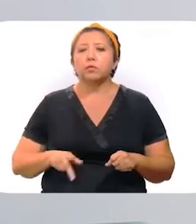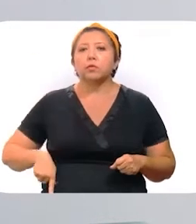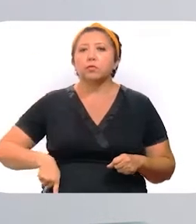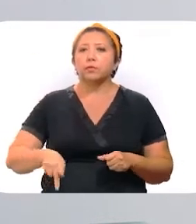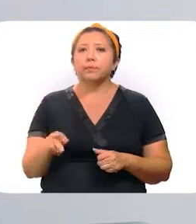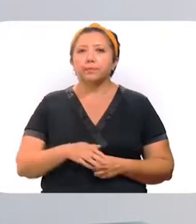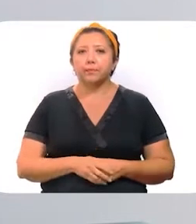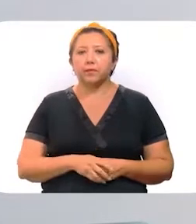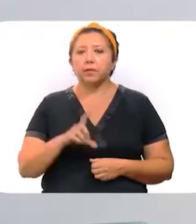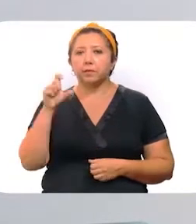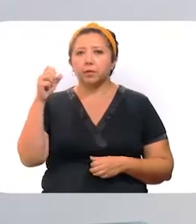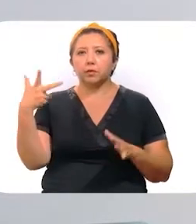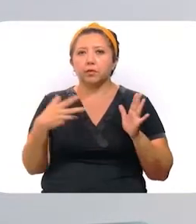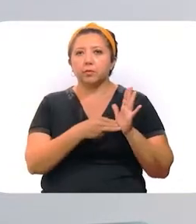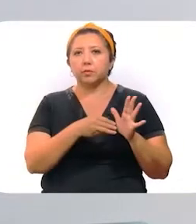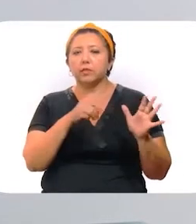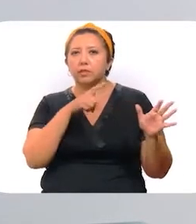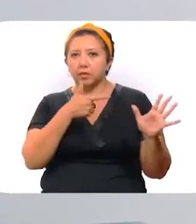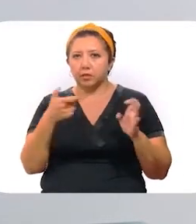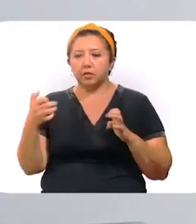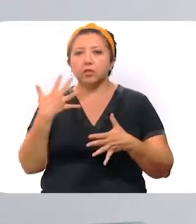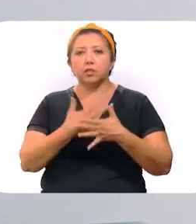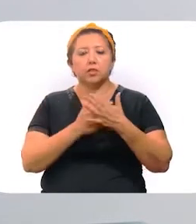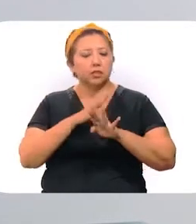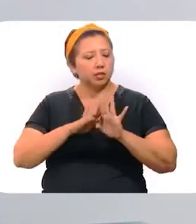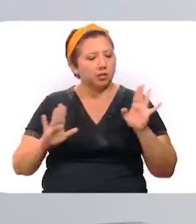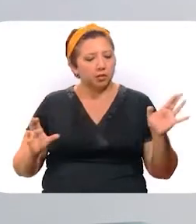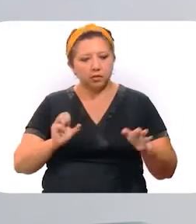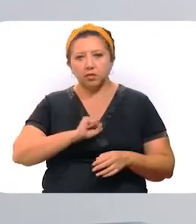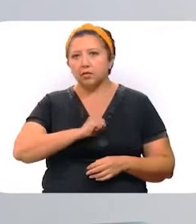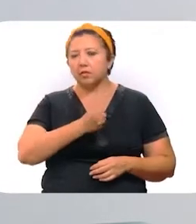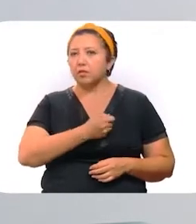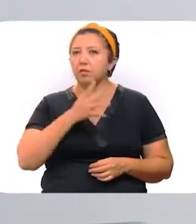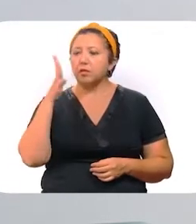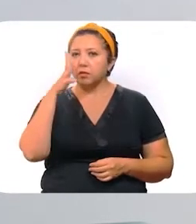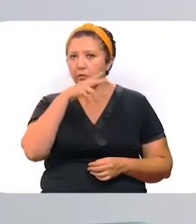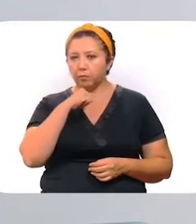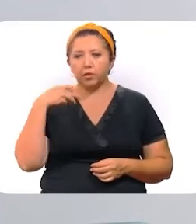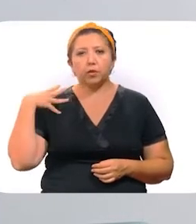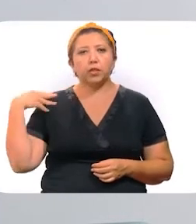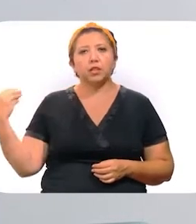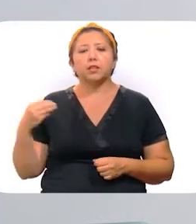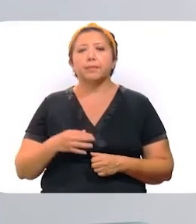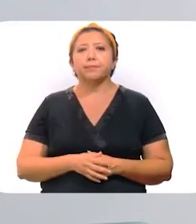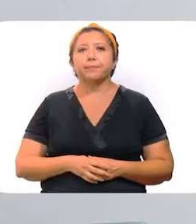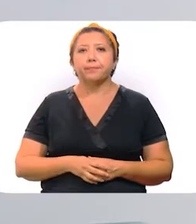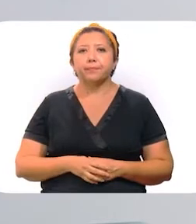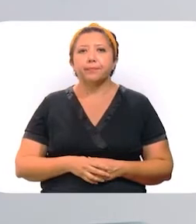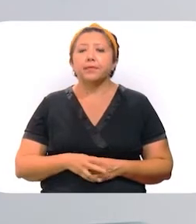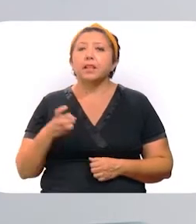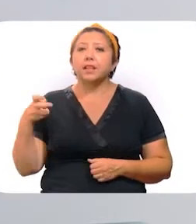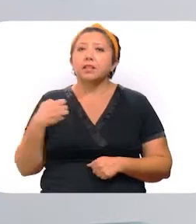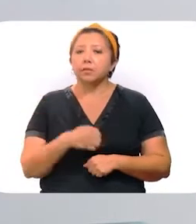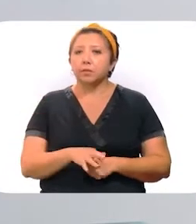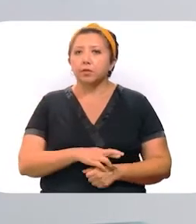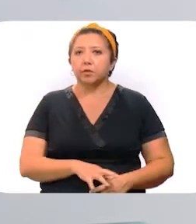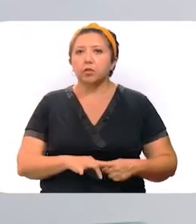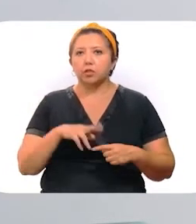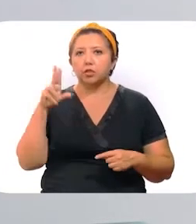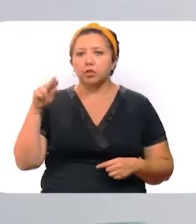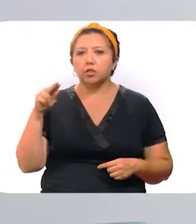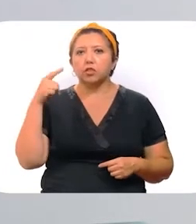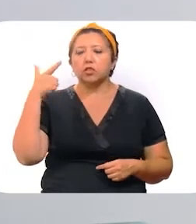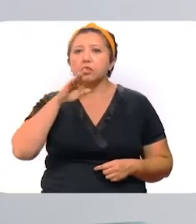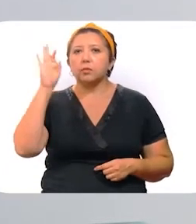hospitales públicos, 28.715 pacientes ya se recuperaron, no presentan síntomas ni pueden contagiar. Esta cifra representa